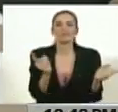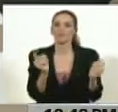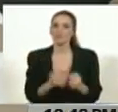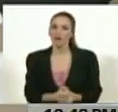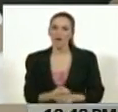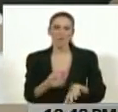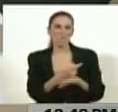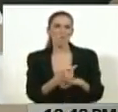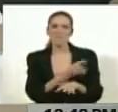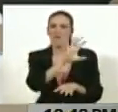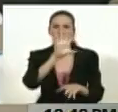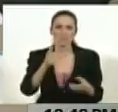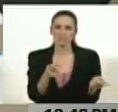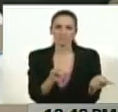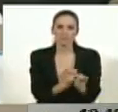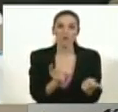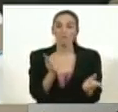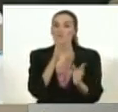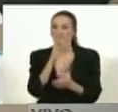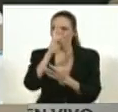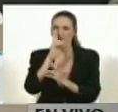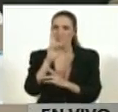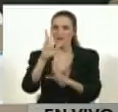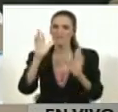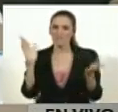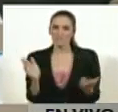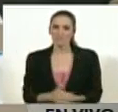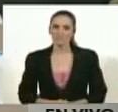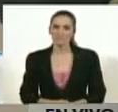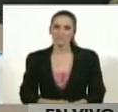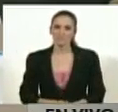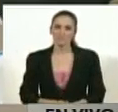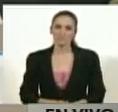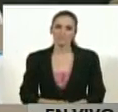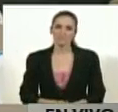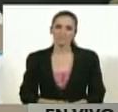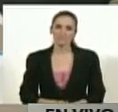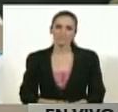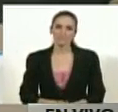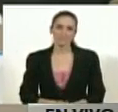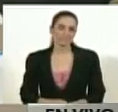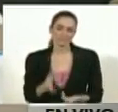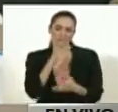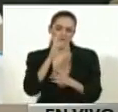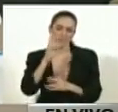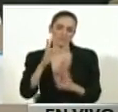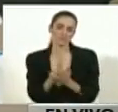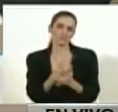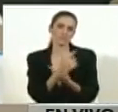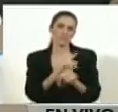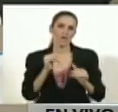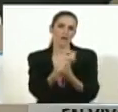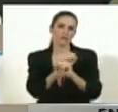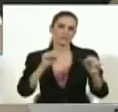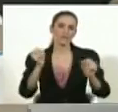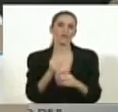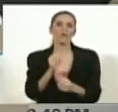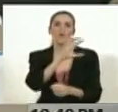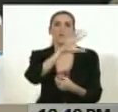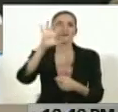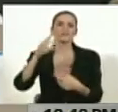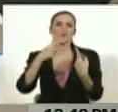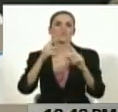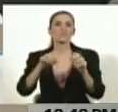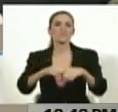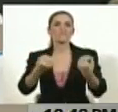de gobierno Que no respetan la jurisdicción ni la soberanía de otros países violentando